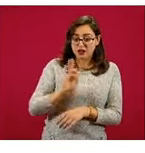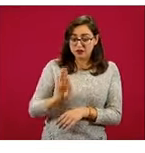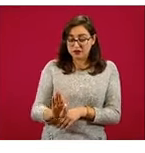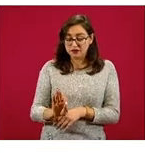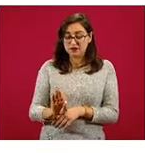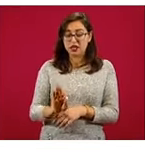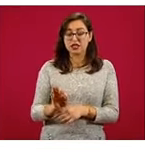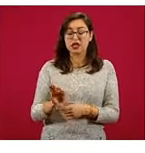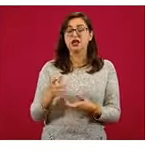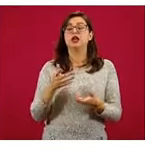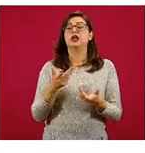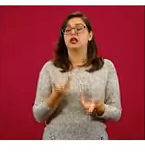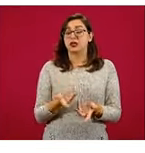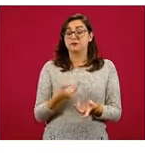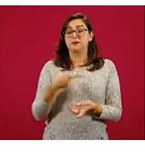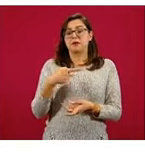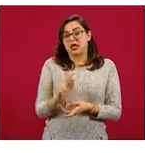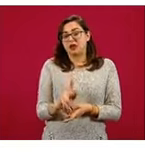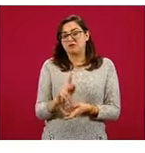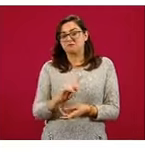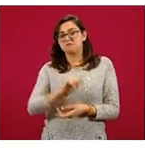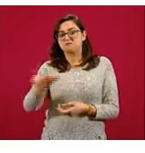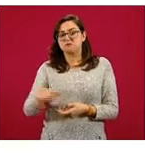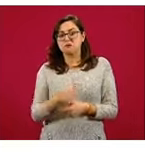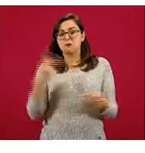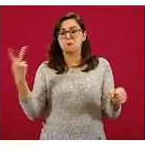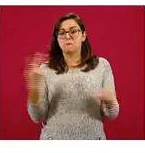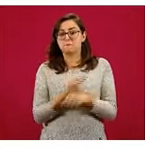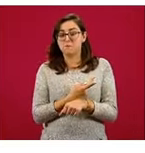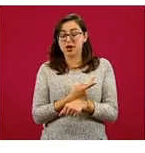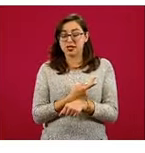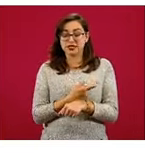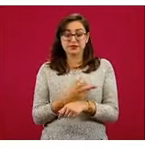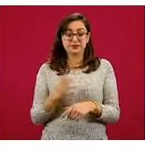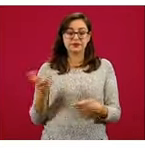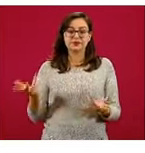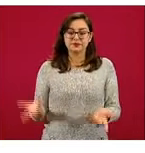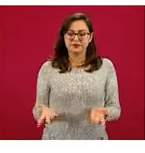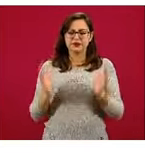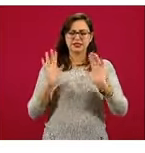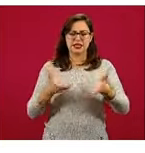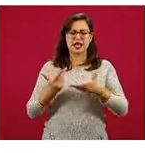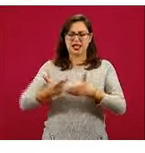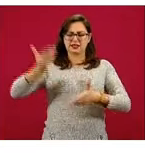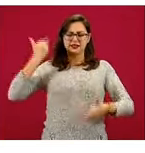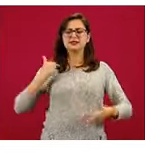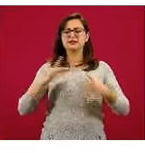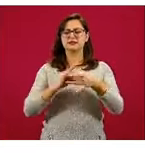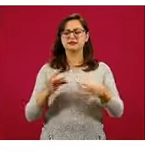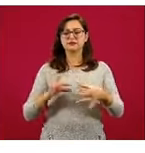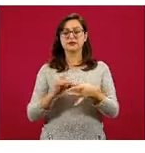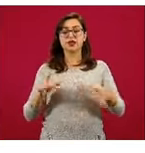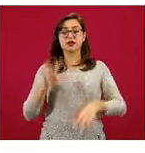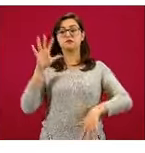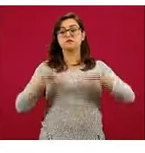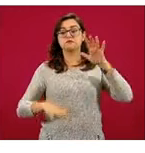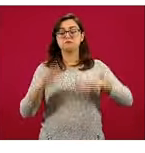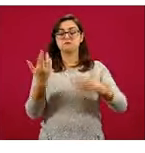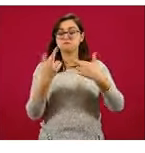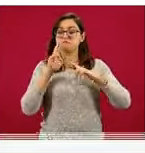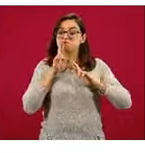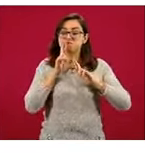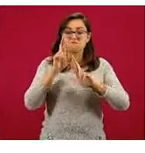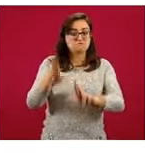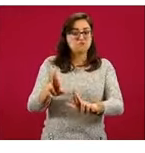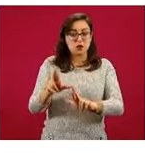fue tomado, pero por diferentes motivos que hemos explicado en conferencias previas, no hay la